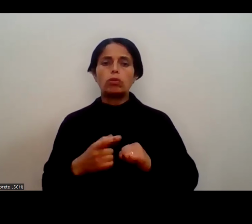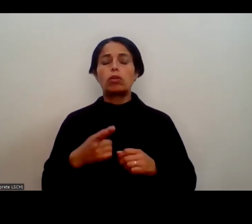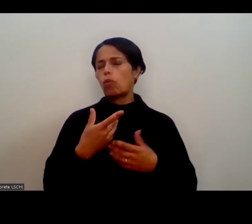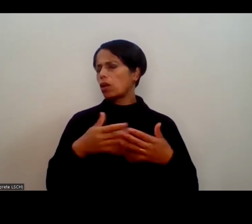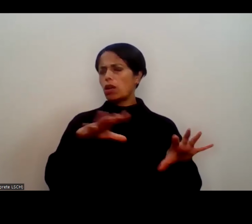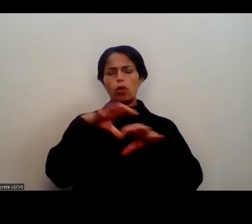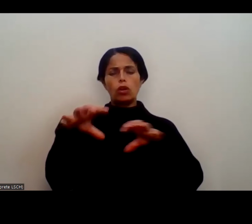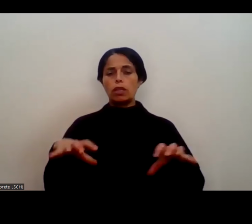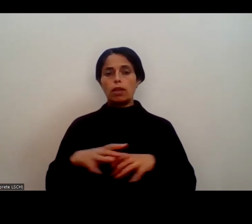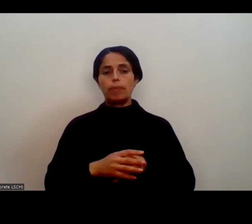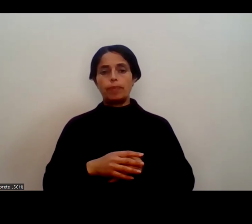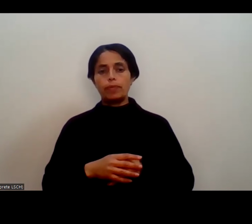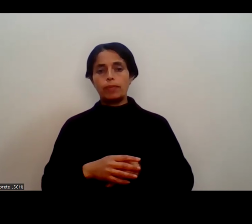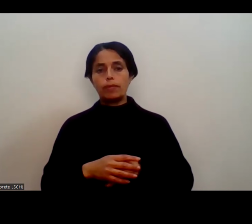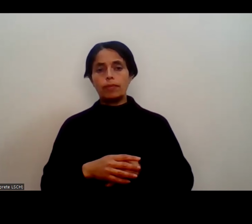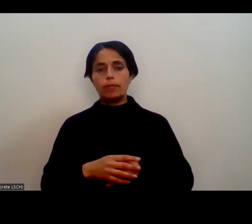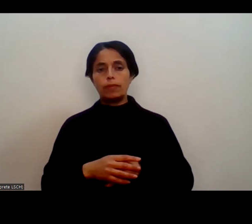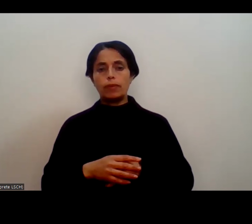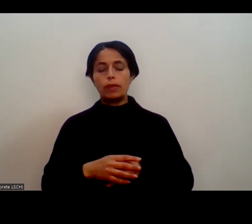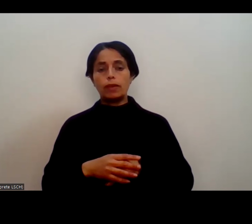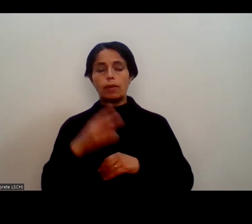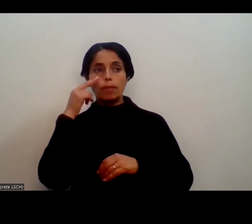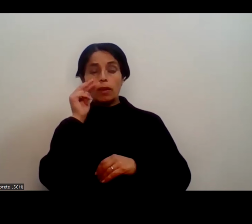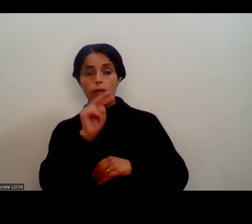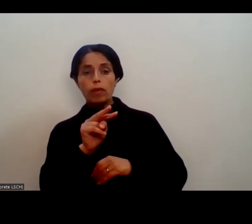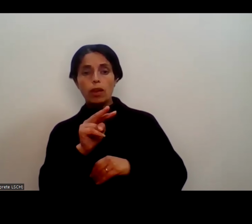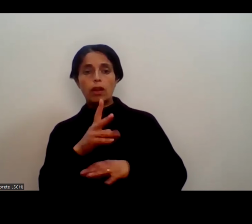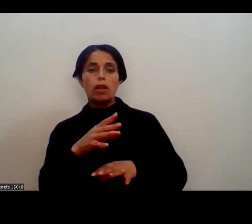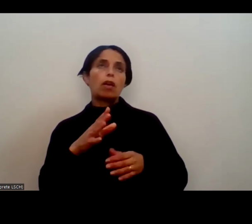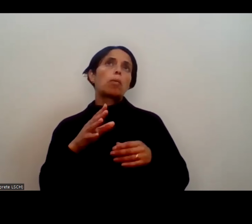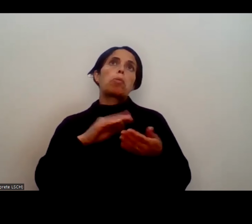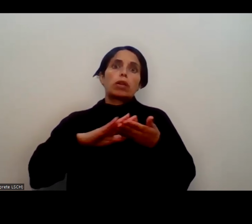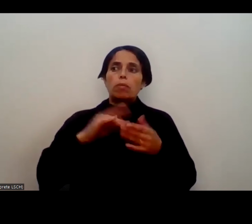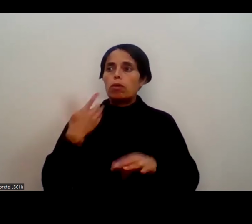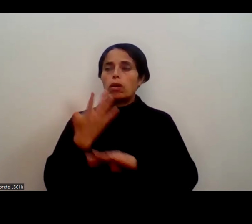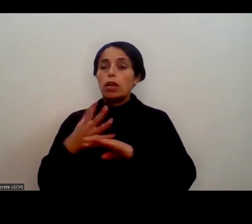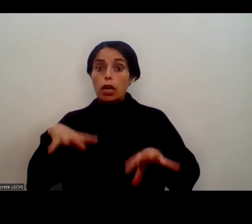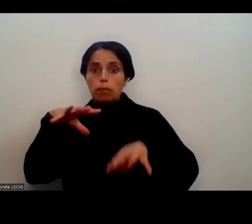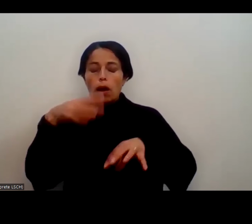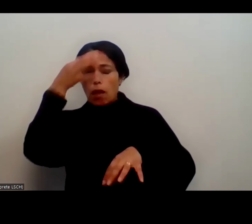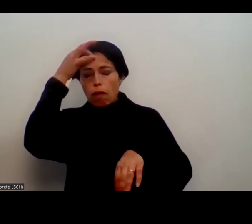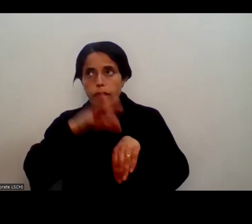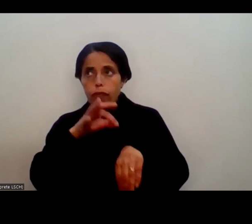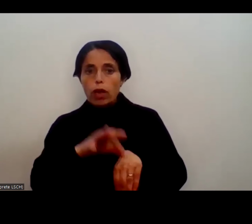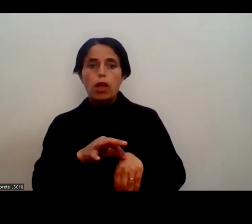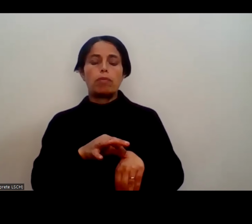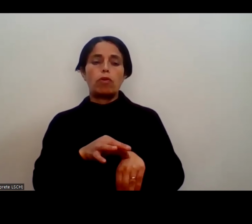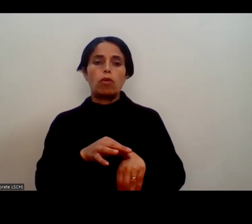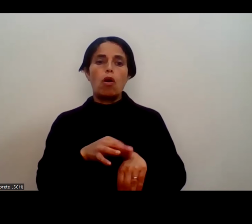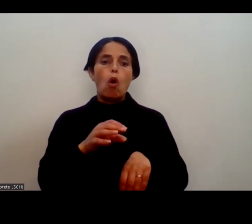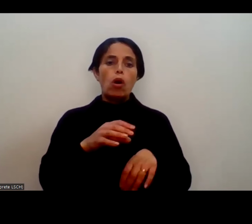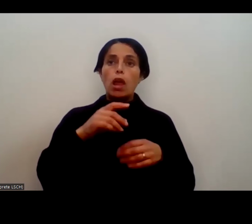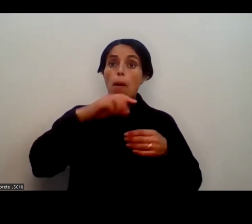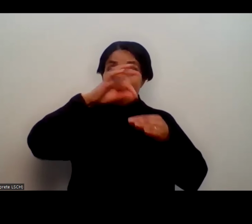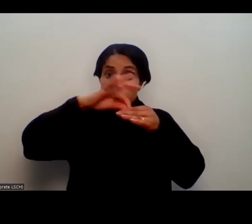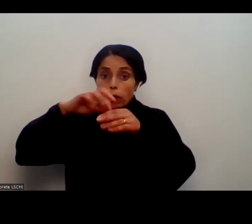señales de enfermedad en el ganado. o que el cultivo se